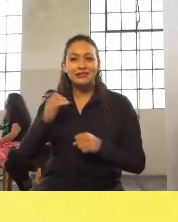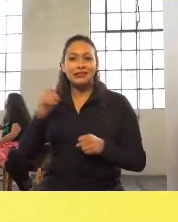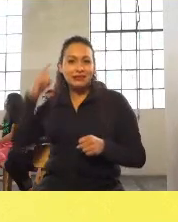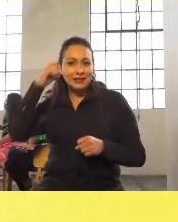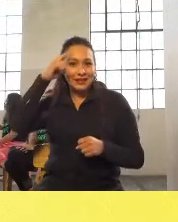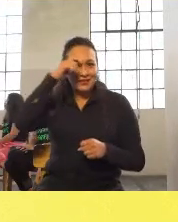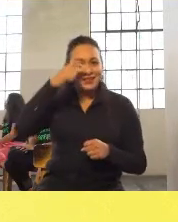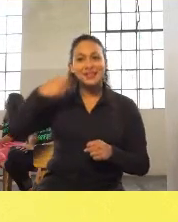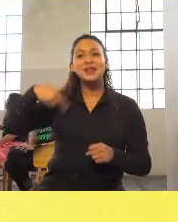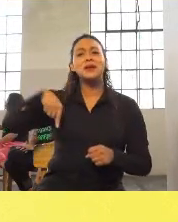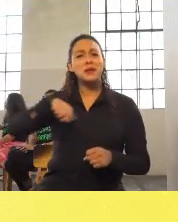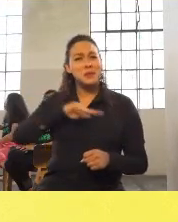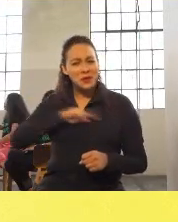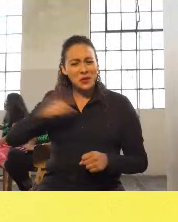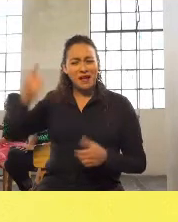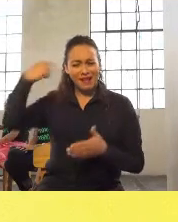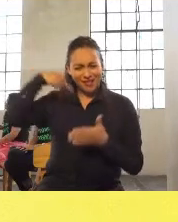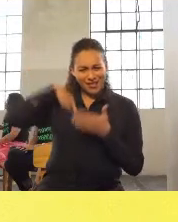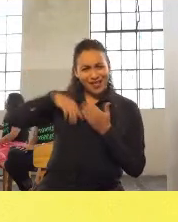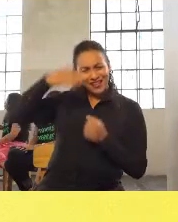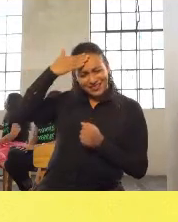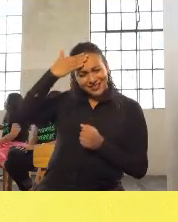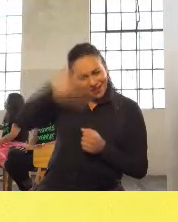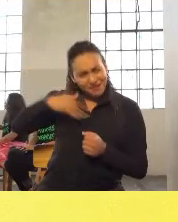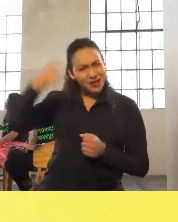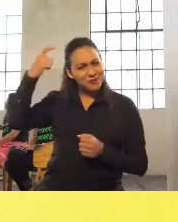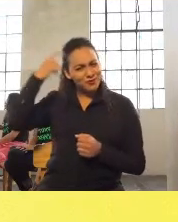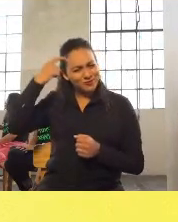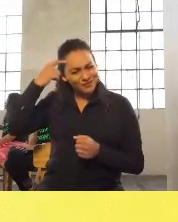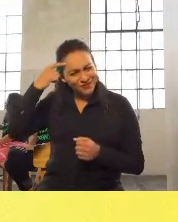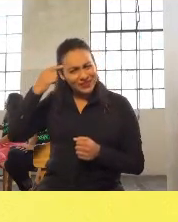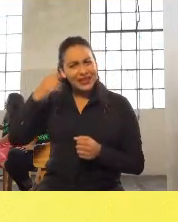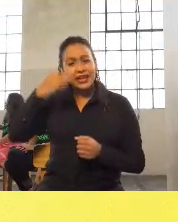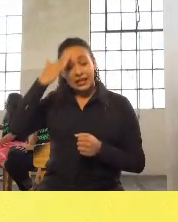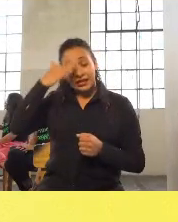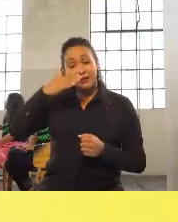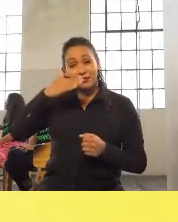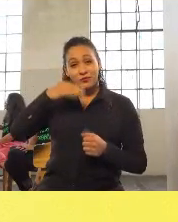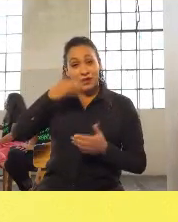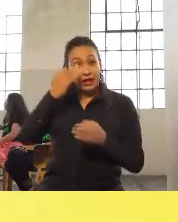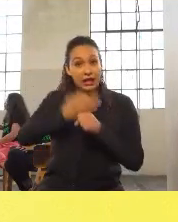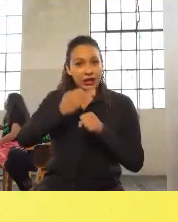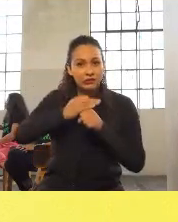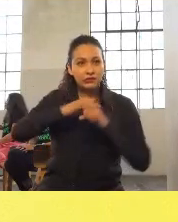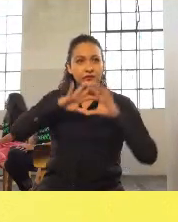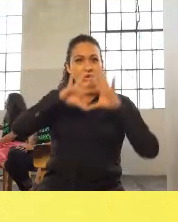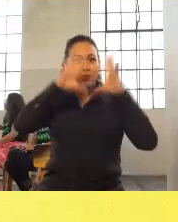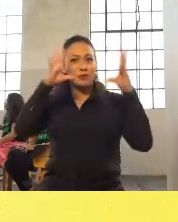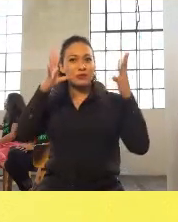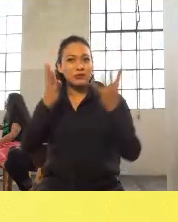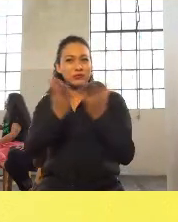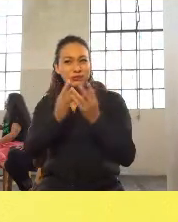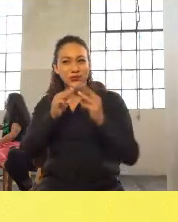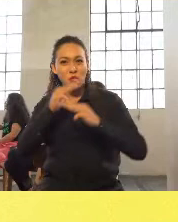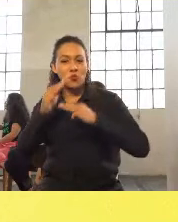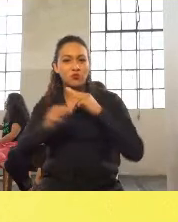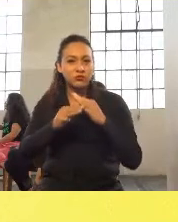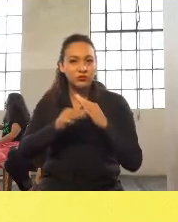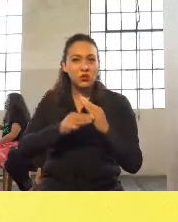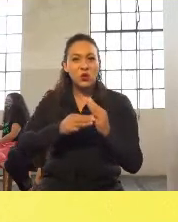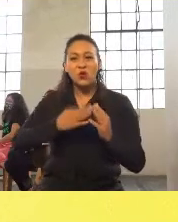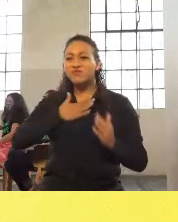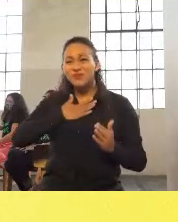nosotros, porque generamos una conciencia de la injusticia que existe a nivel planetario. Entonces, toda esa